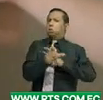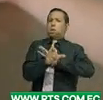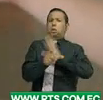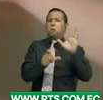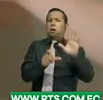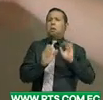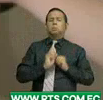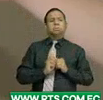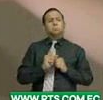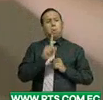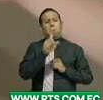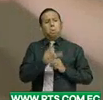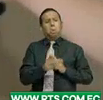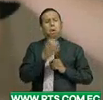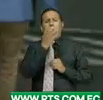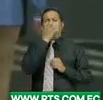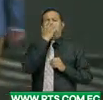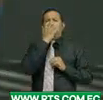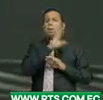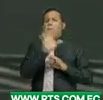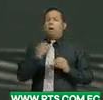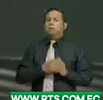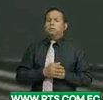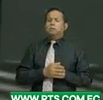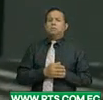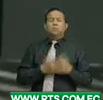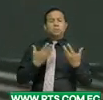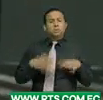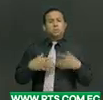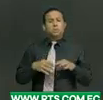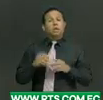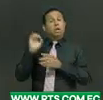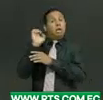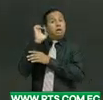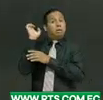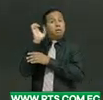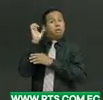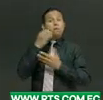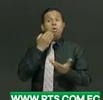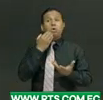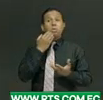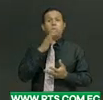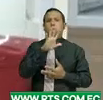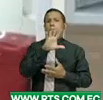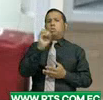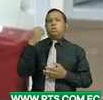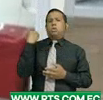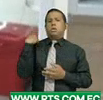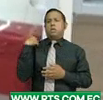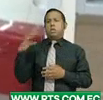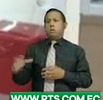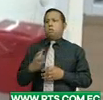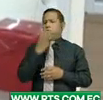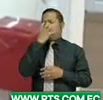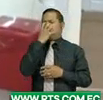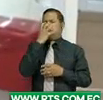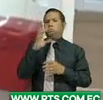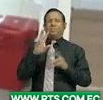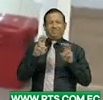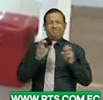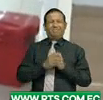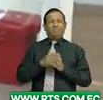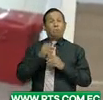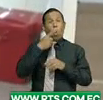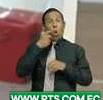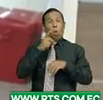única toma de oxígeno que hay en este cuarto. En total, emergencia cuenta con 50 tomas de oxígeno. Hugo Espejo, subdirector de